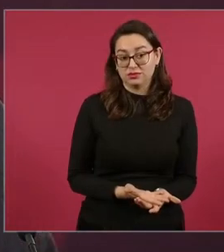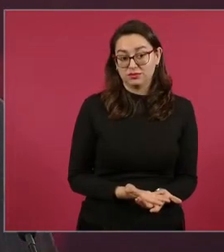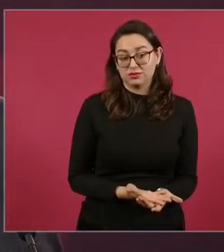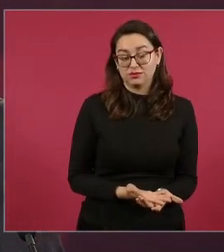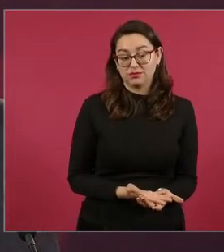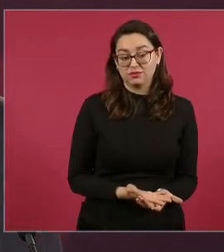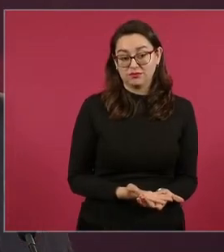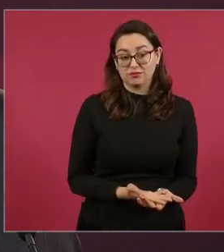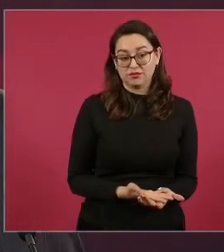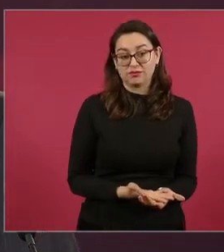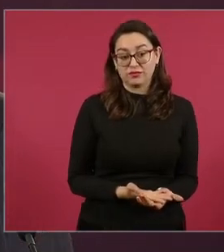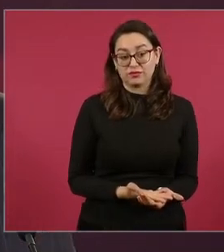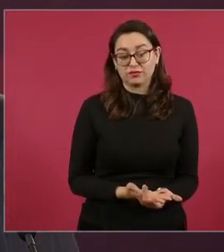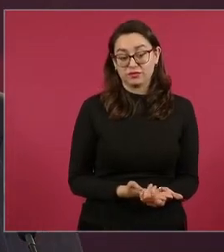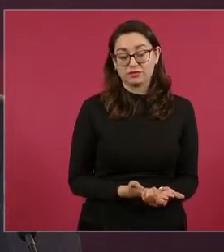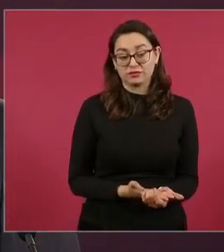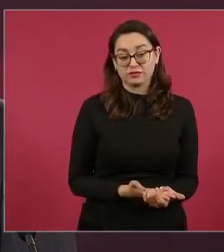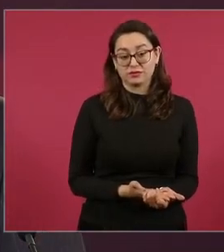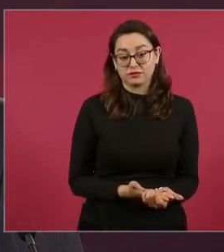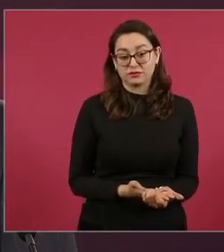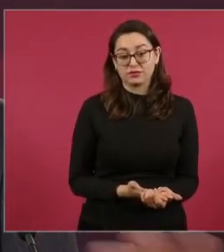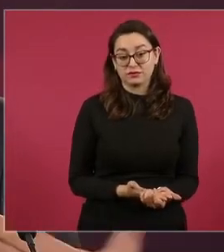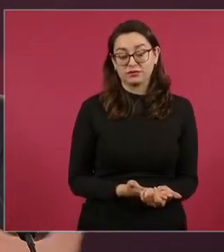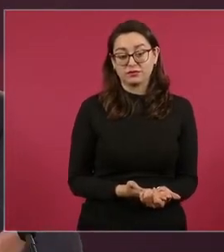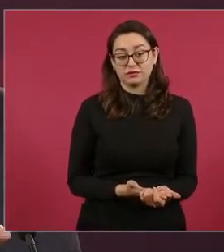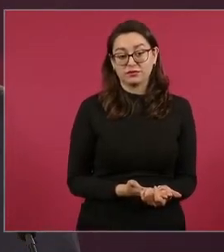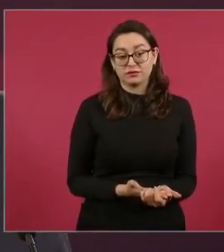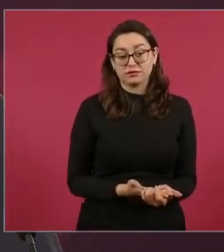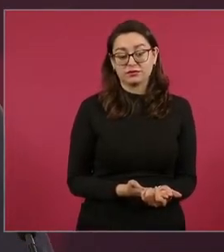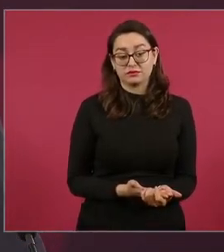Tan sencillo como decir